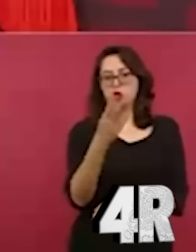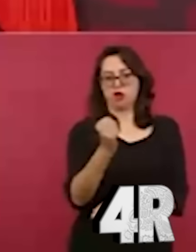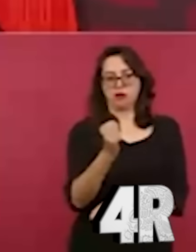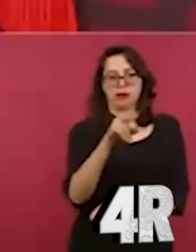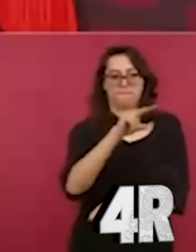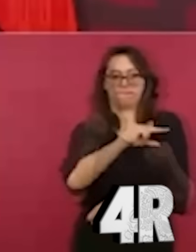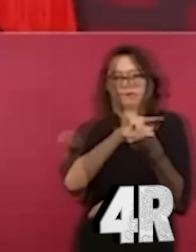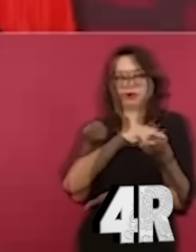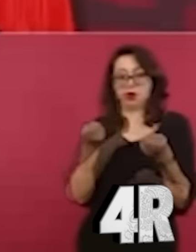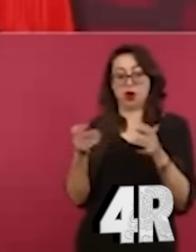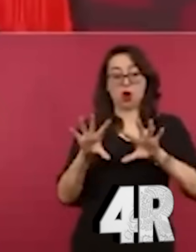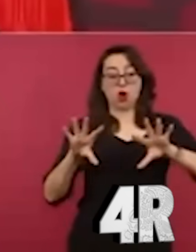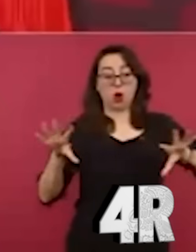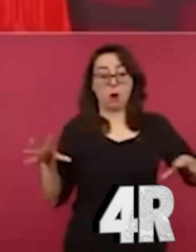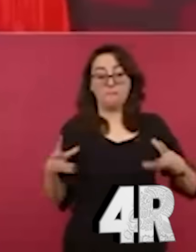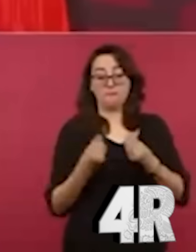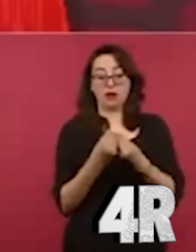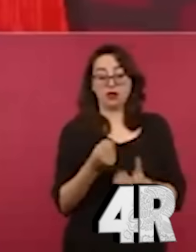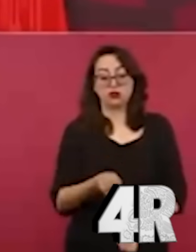son